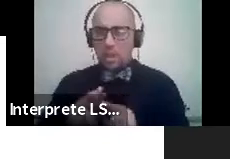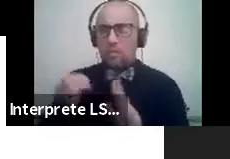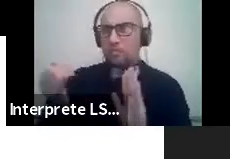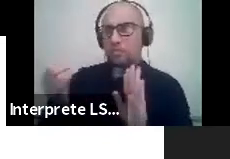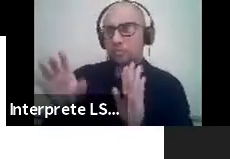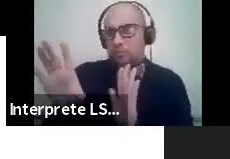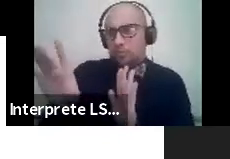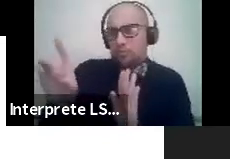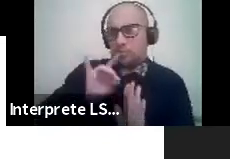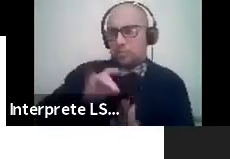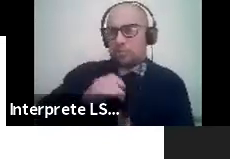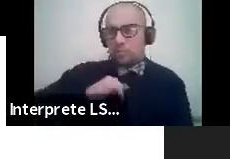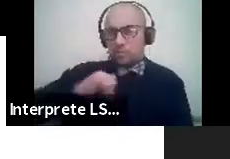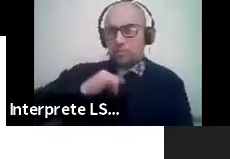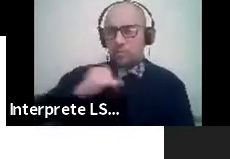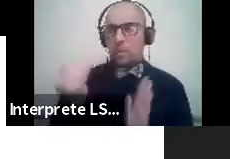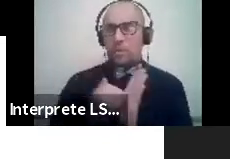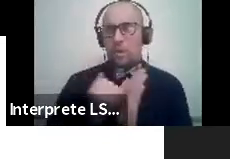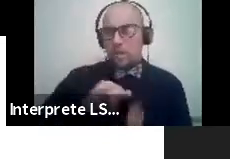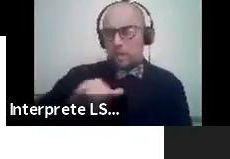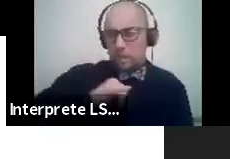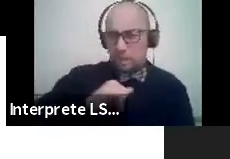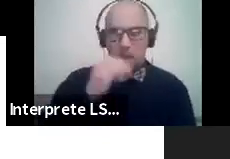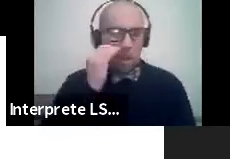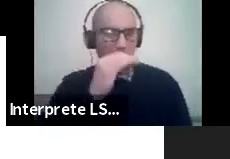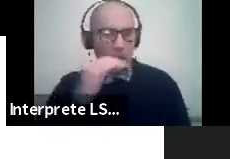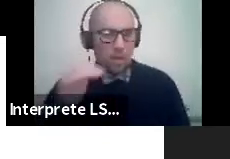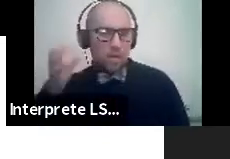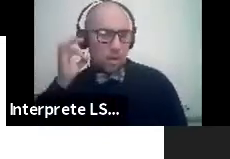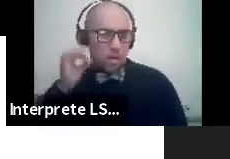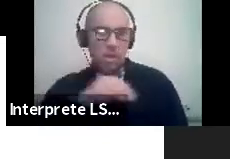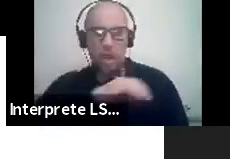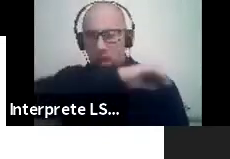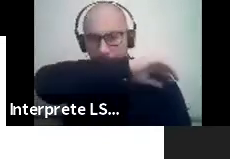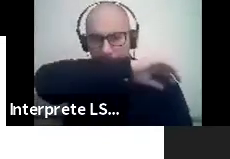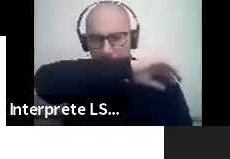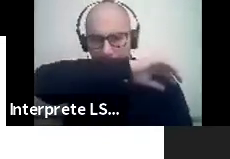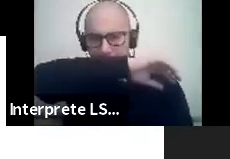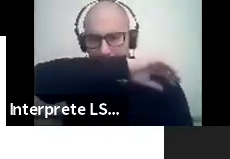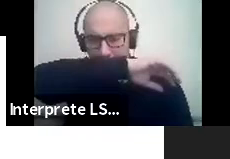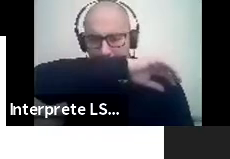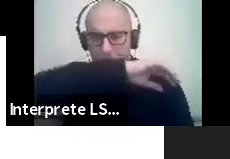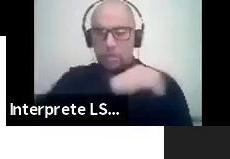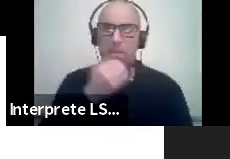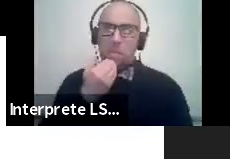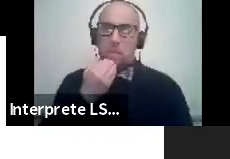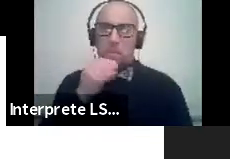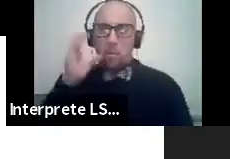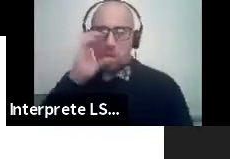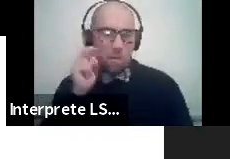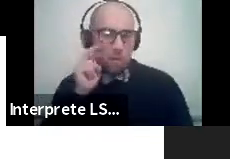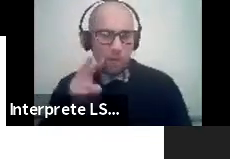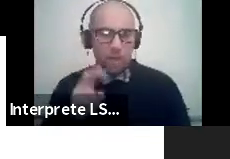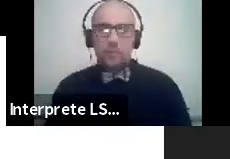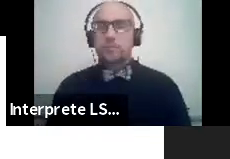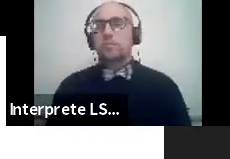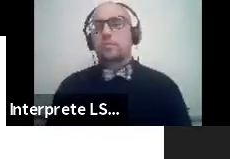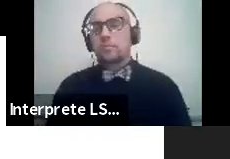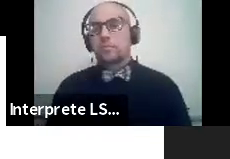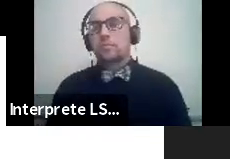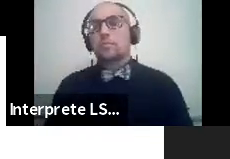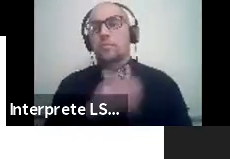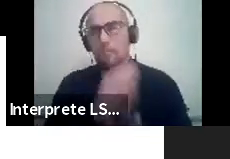identificación tanto en niñas como en niños. Además, buscábamos visibilizar la existencia y